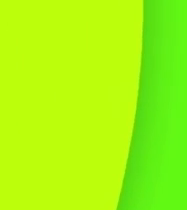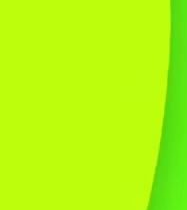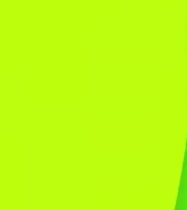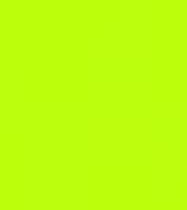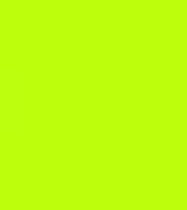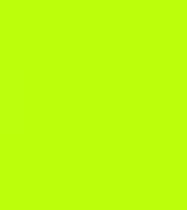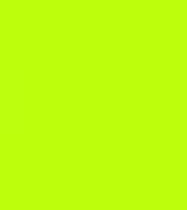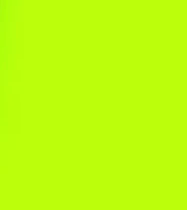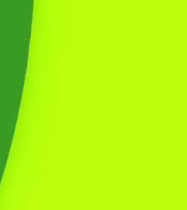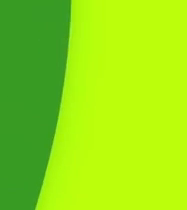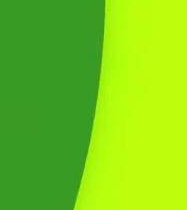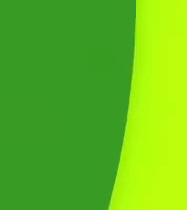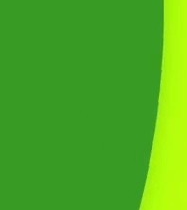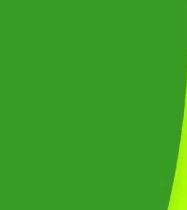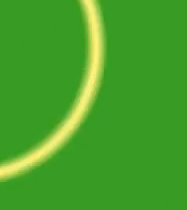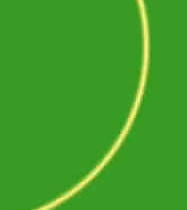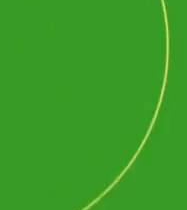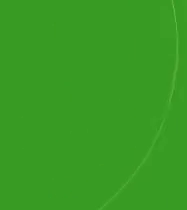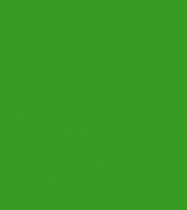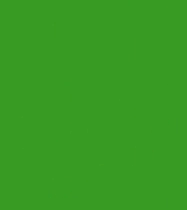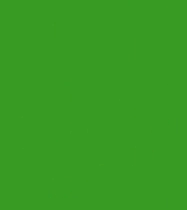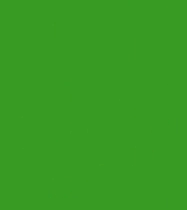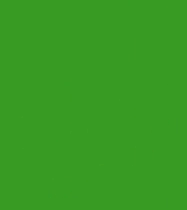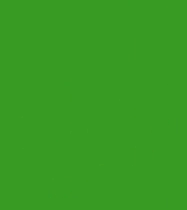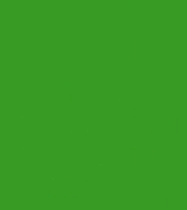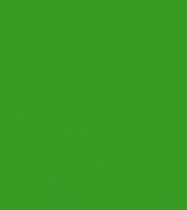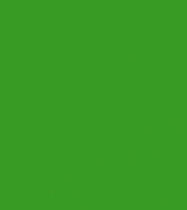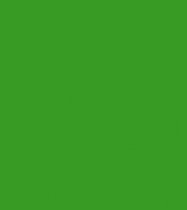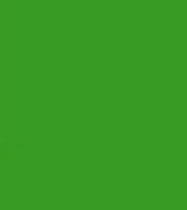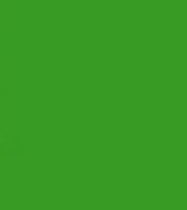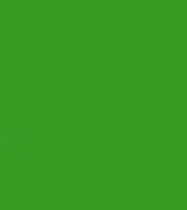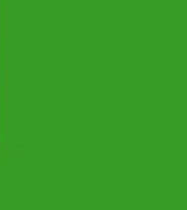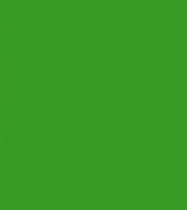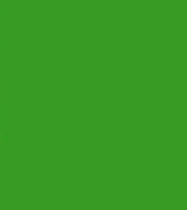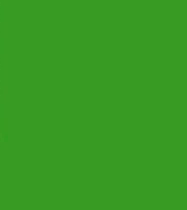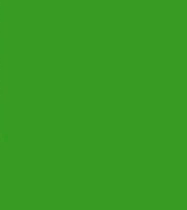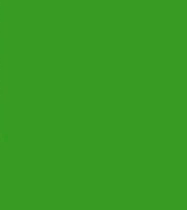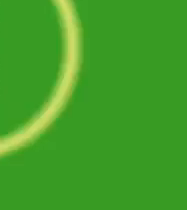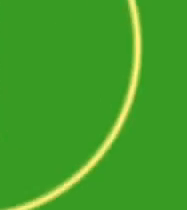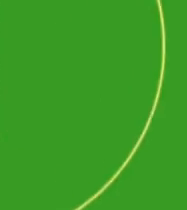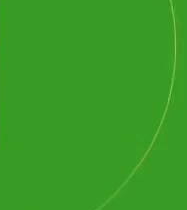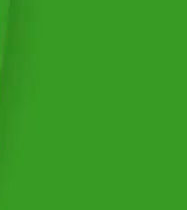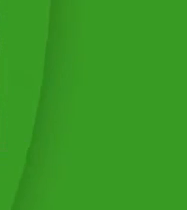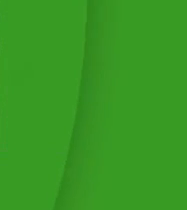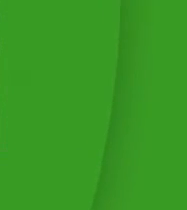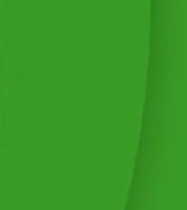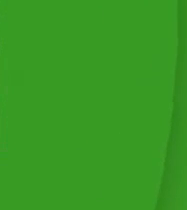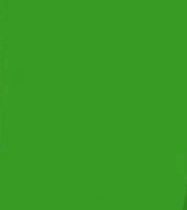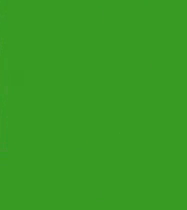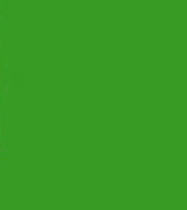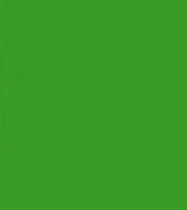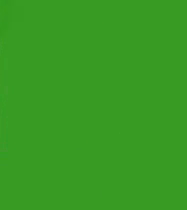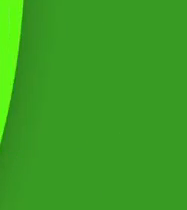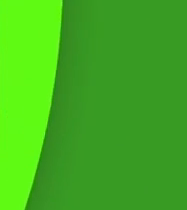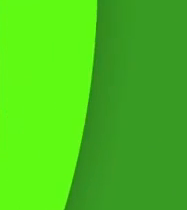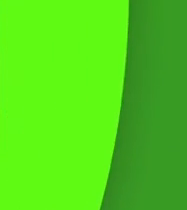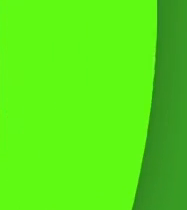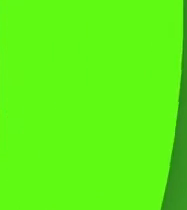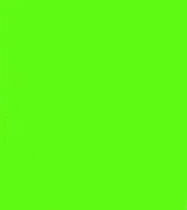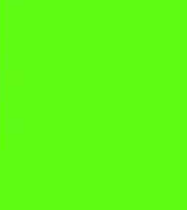7 minutos de abrazos y mimos al día para sentirnos felices a veces una caricia o un abrazo